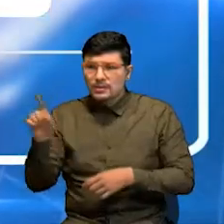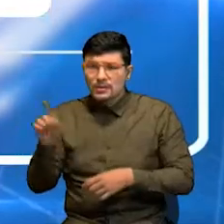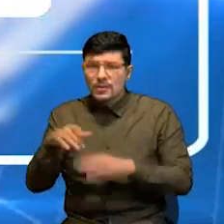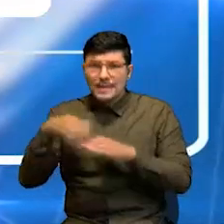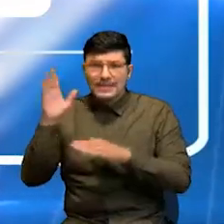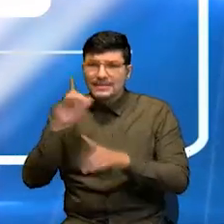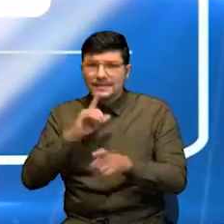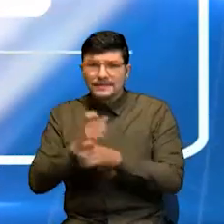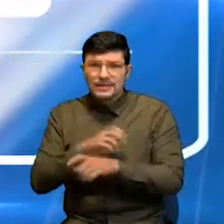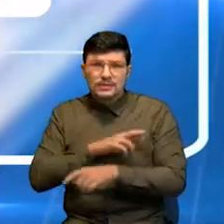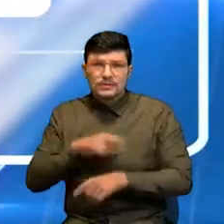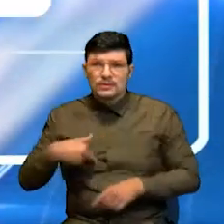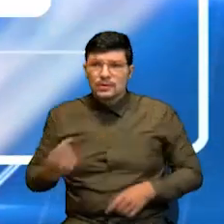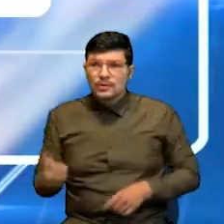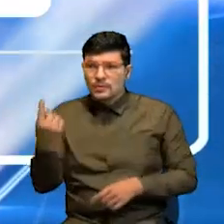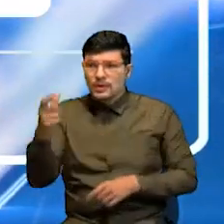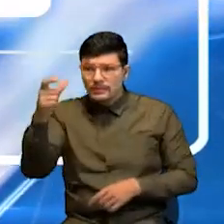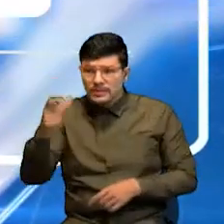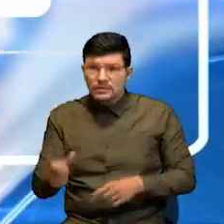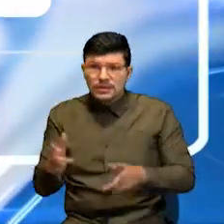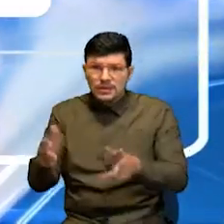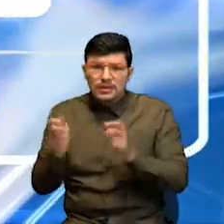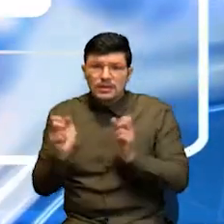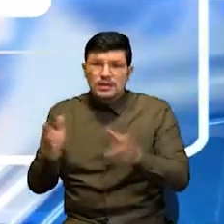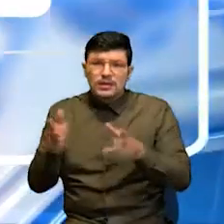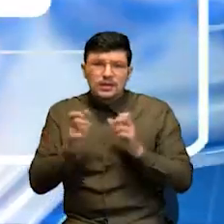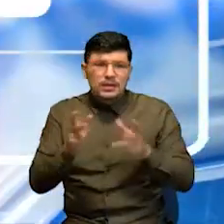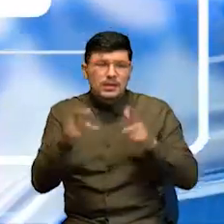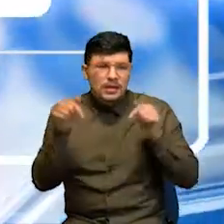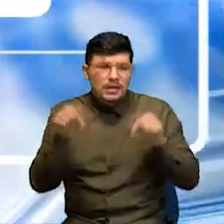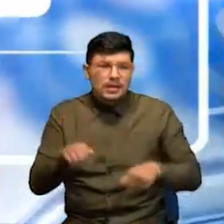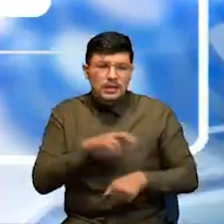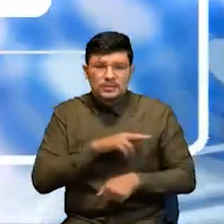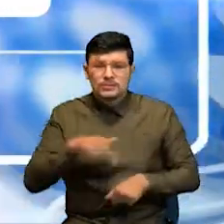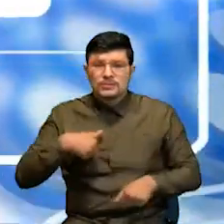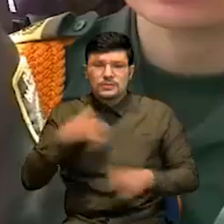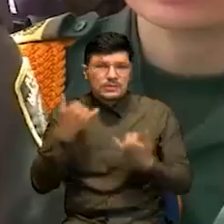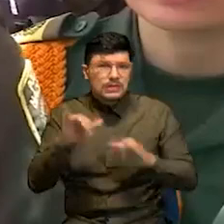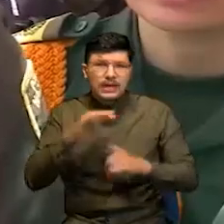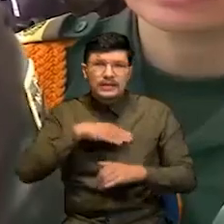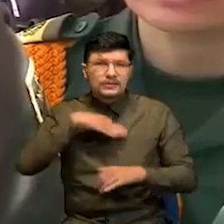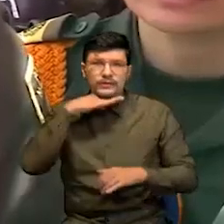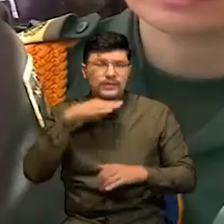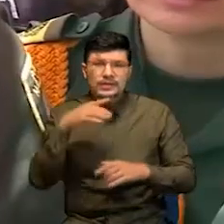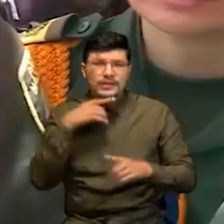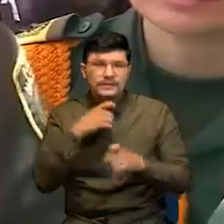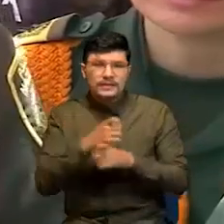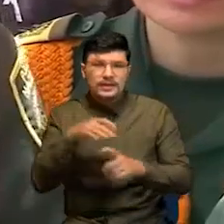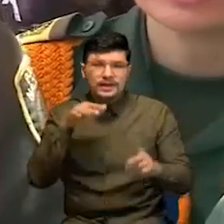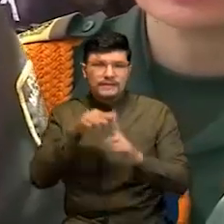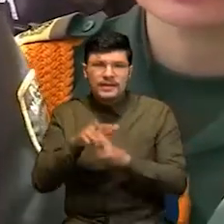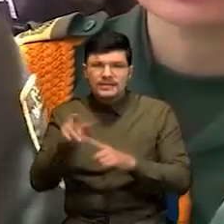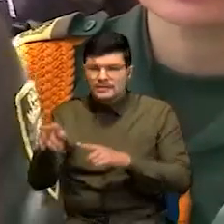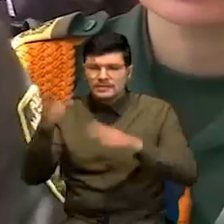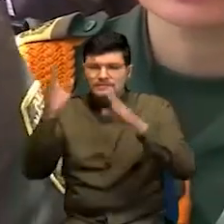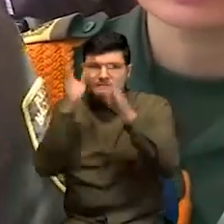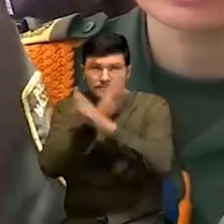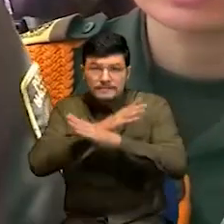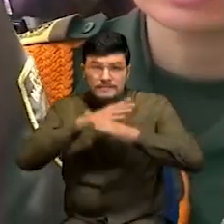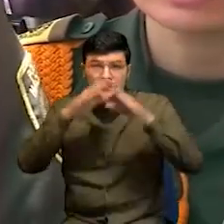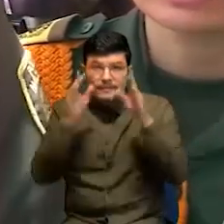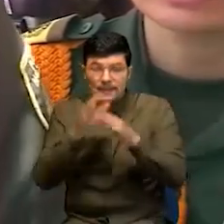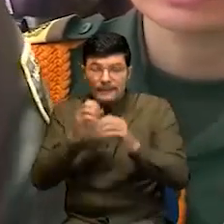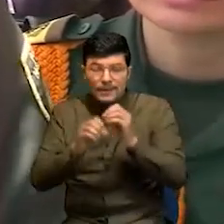casa una persona que estoy traicionando que están está ordenando para nosotros creo que suficiente muy de madrugada muy de mañana nos encontramos